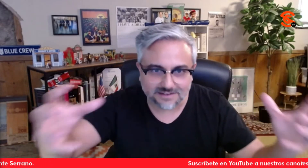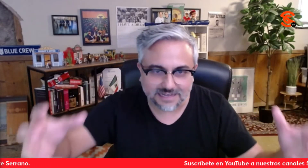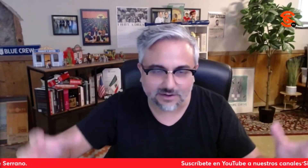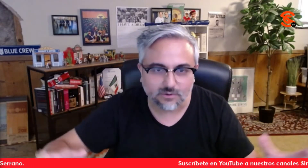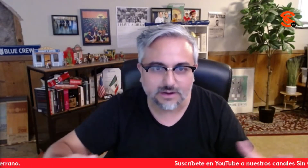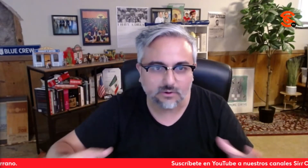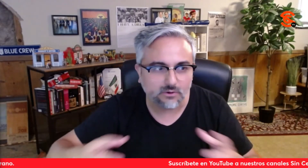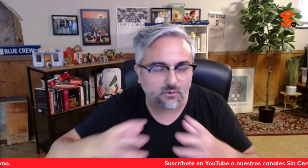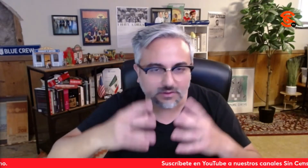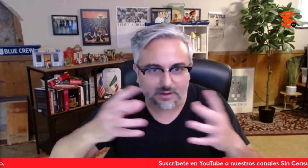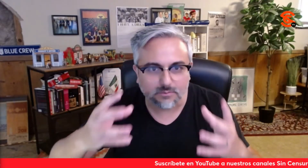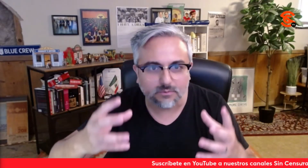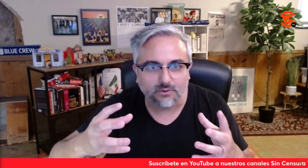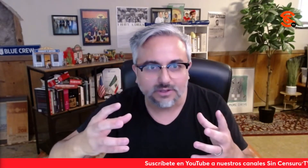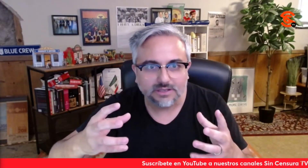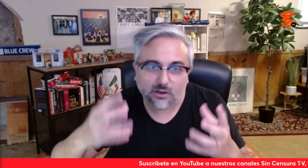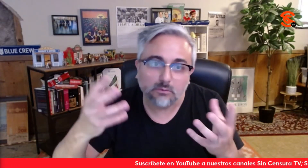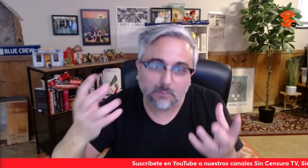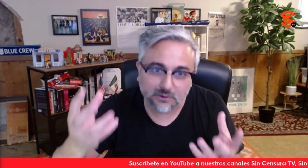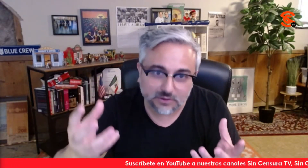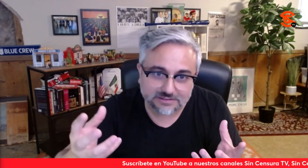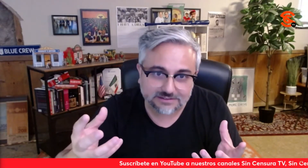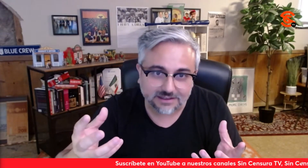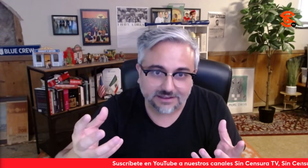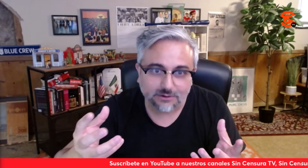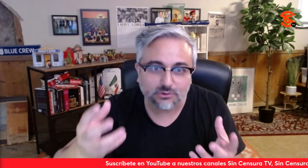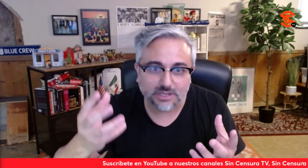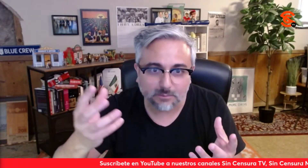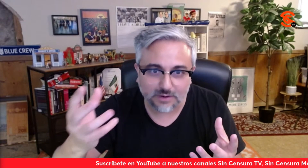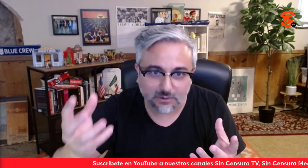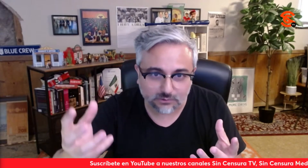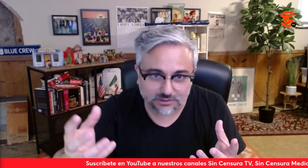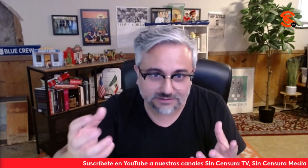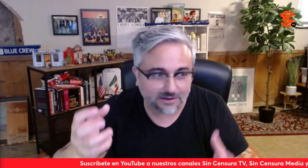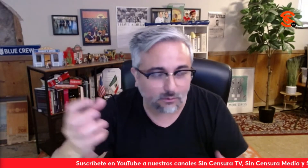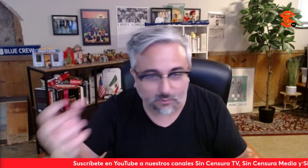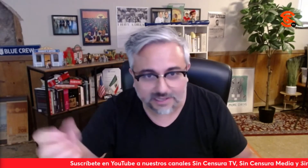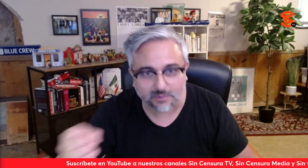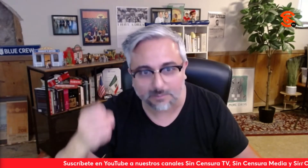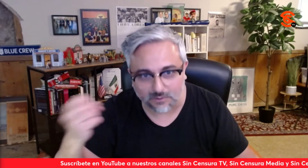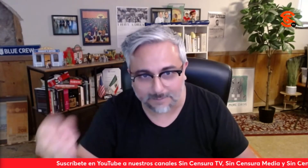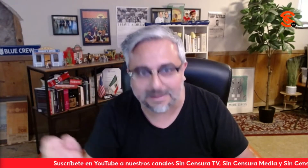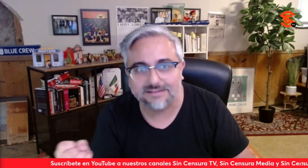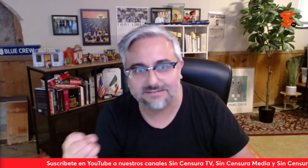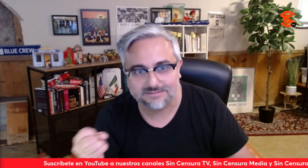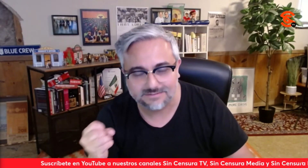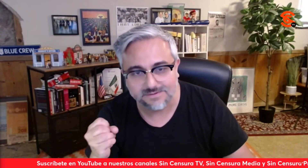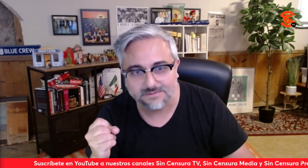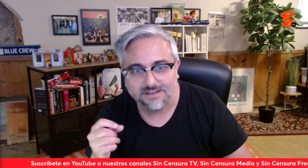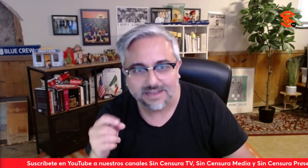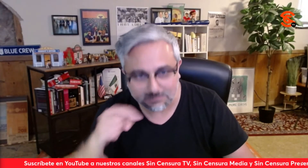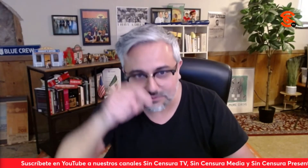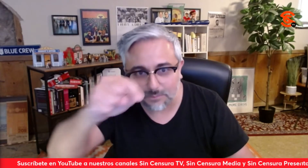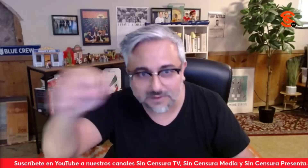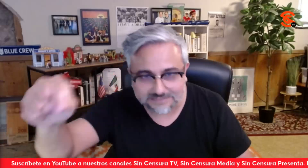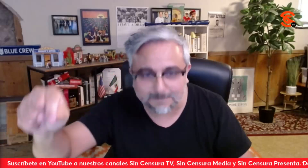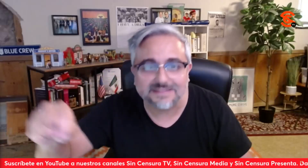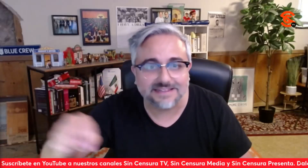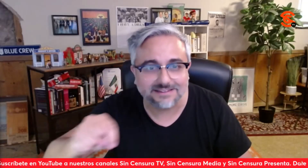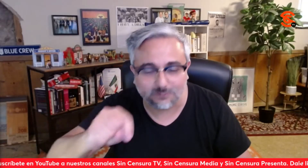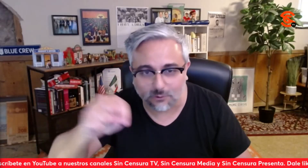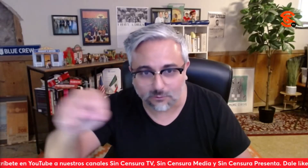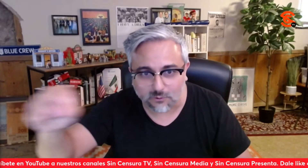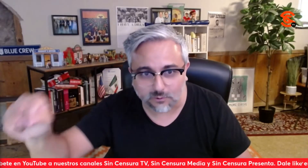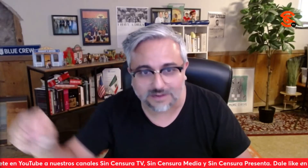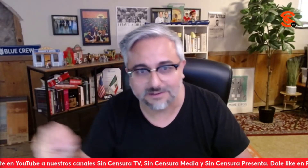estar cercano a lo que ocurre en el mundo y como periodista luchar por la justicia como héroe y por la paz, ¿no? Al mismo tiempo que está